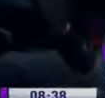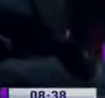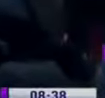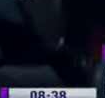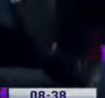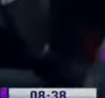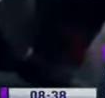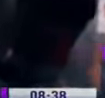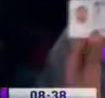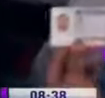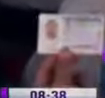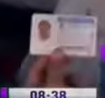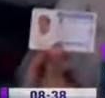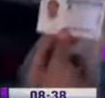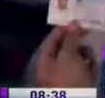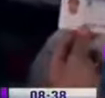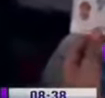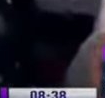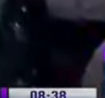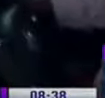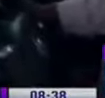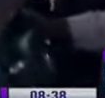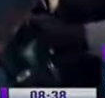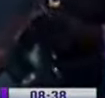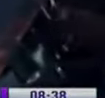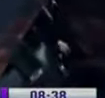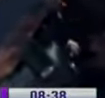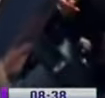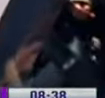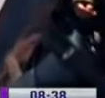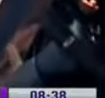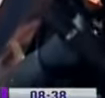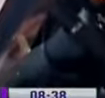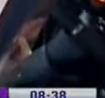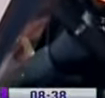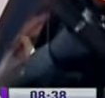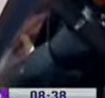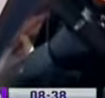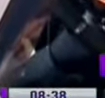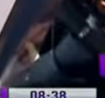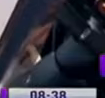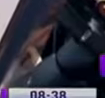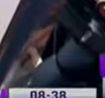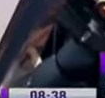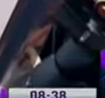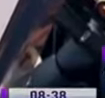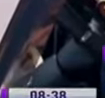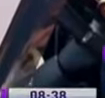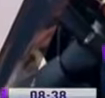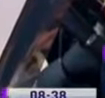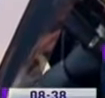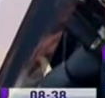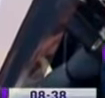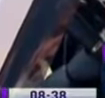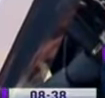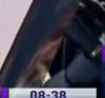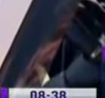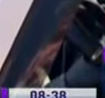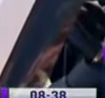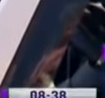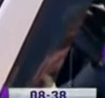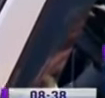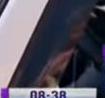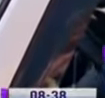artículos esos. Claro, señores, banda. Ya le ajustaron la banda de instrucción. ¿Ah? Ya, pues. Apretado la